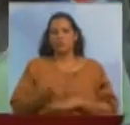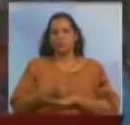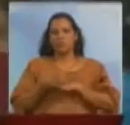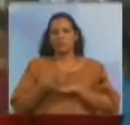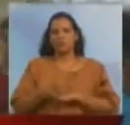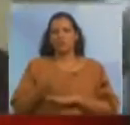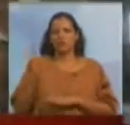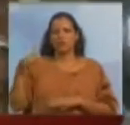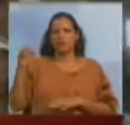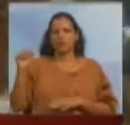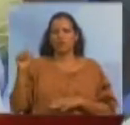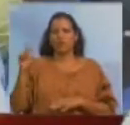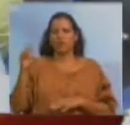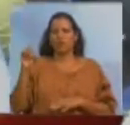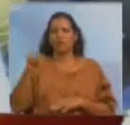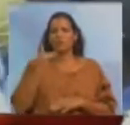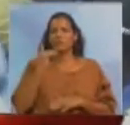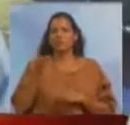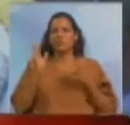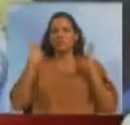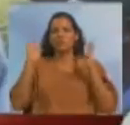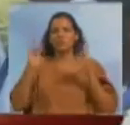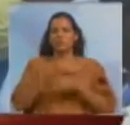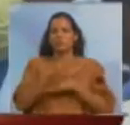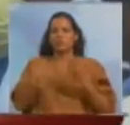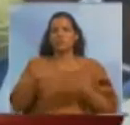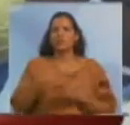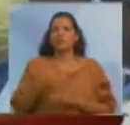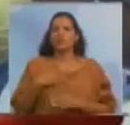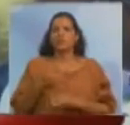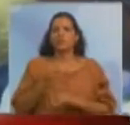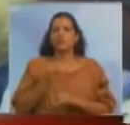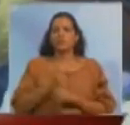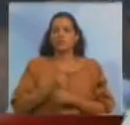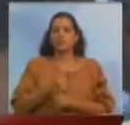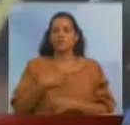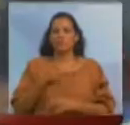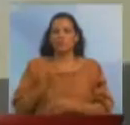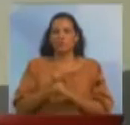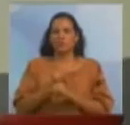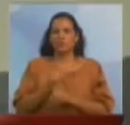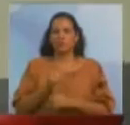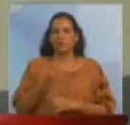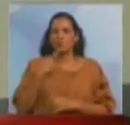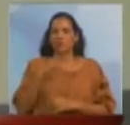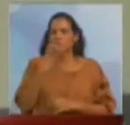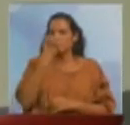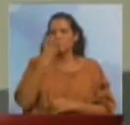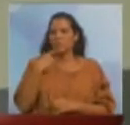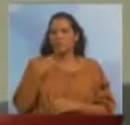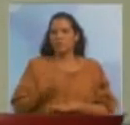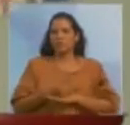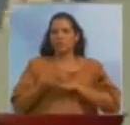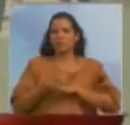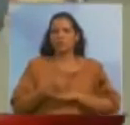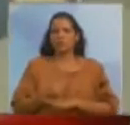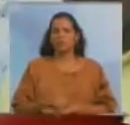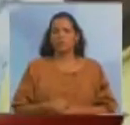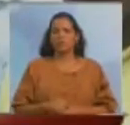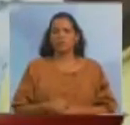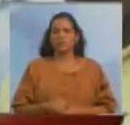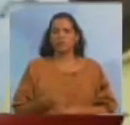Paola Cabezas para que reciban audiencia los trabajadores de dicha institución, por lo que se sienten incómodos con la presencia de Leiner